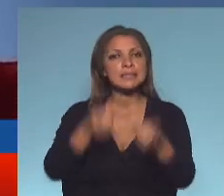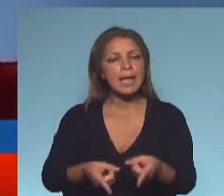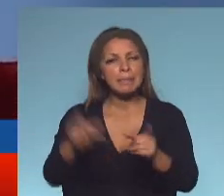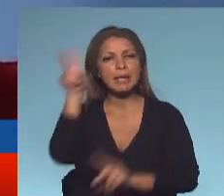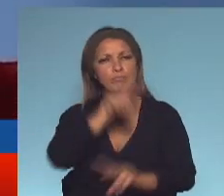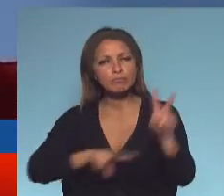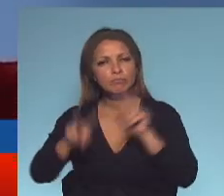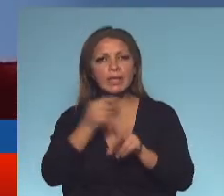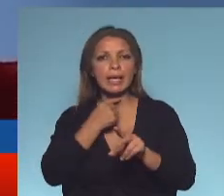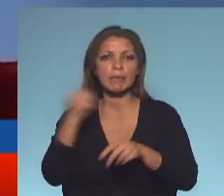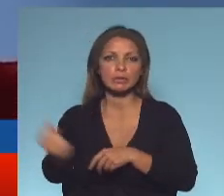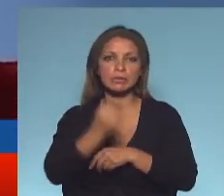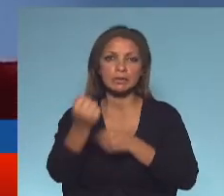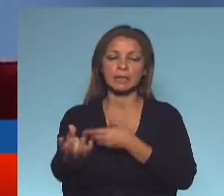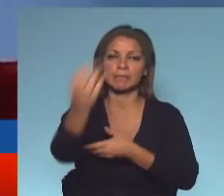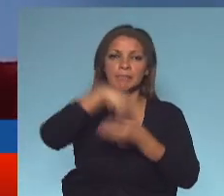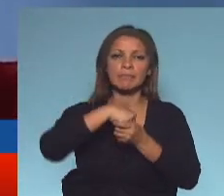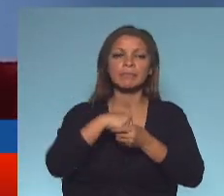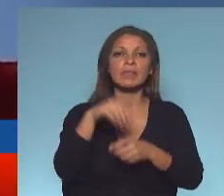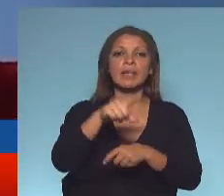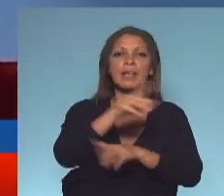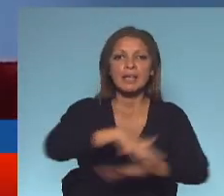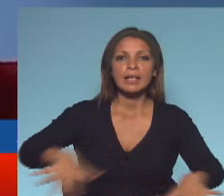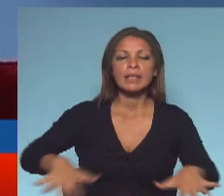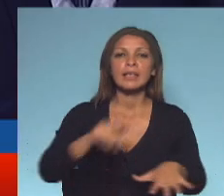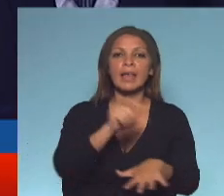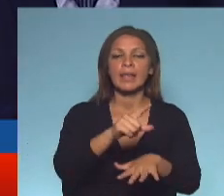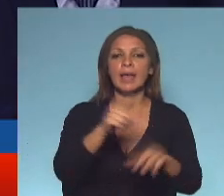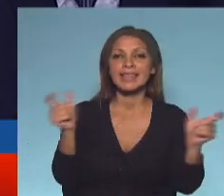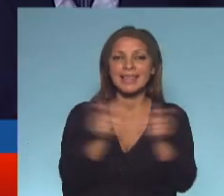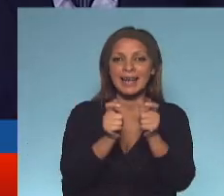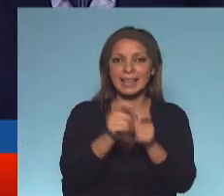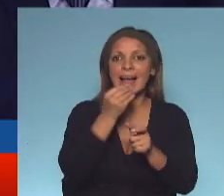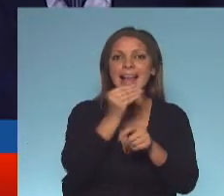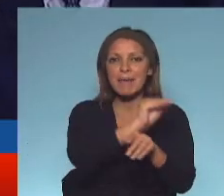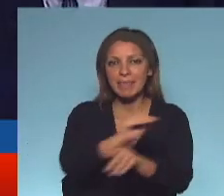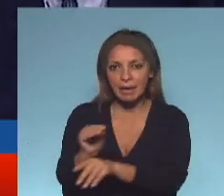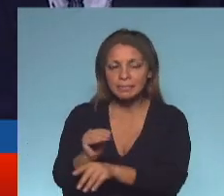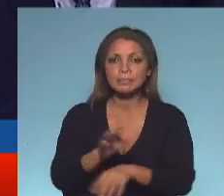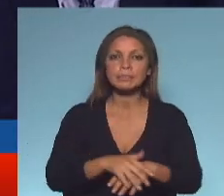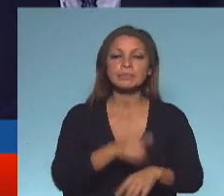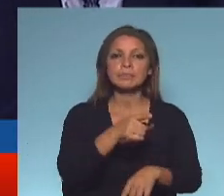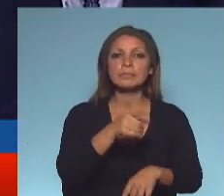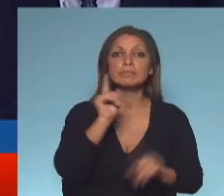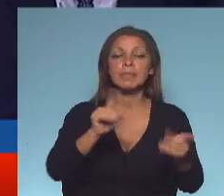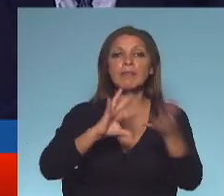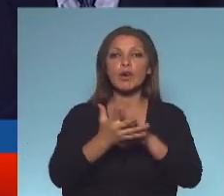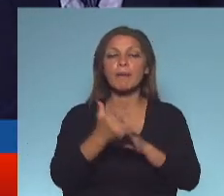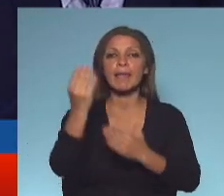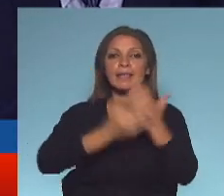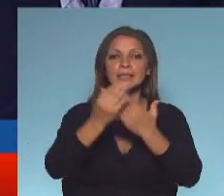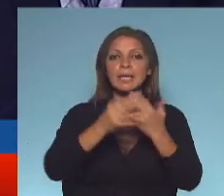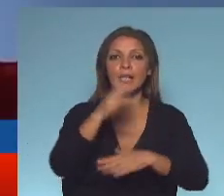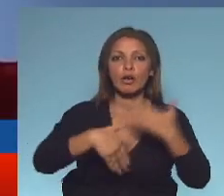buscábamos incluirlos para que a esos niños y niñas les llegara la tarjeta alimentar. Ese trabajo que se desarrolló junto al Ministerio del Interior y